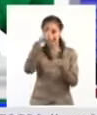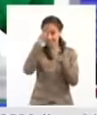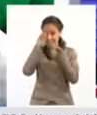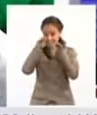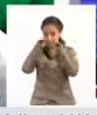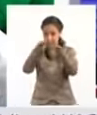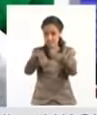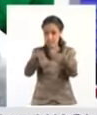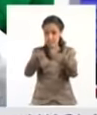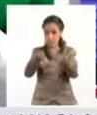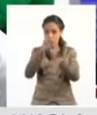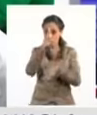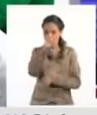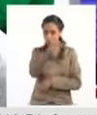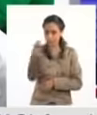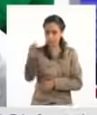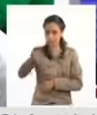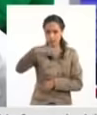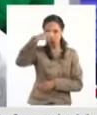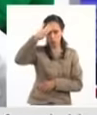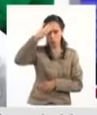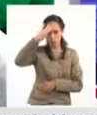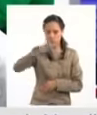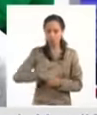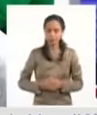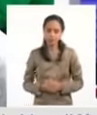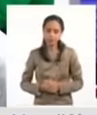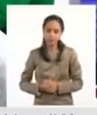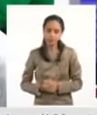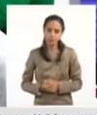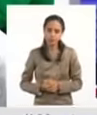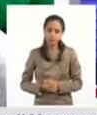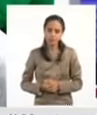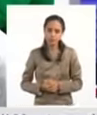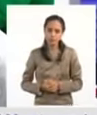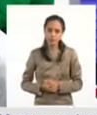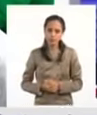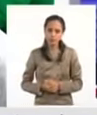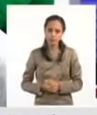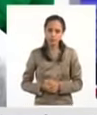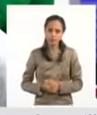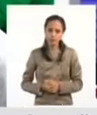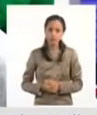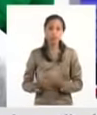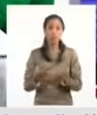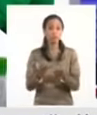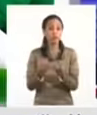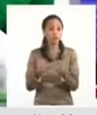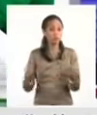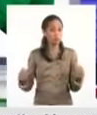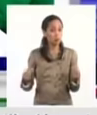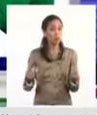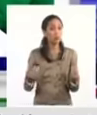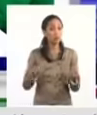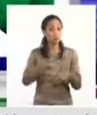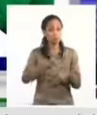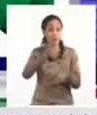en nuestros hospitales. Cifra muy elevada de pacientes en terapias intensivas,